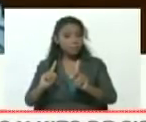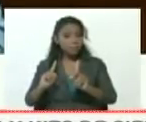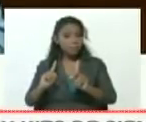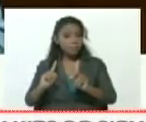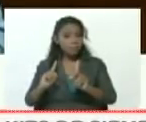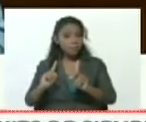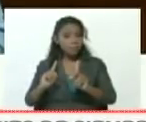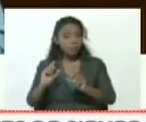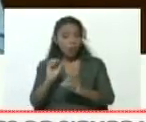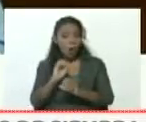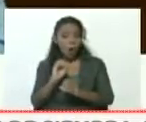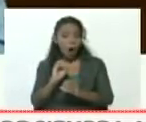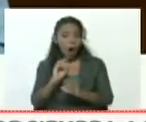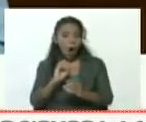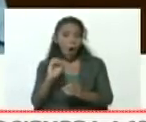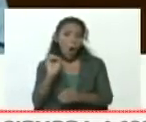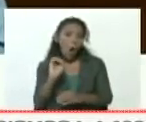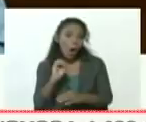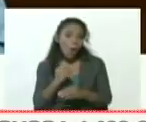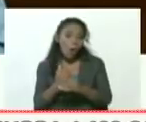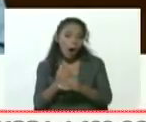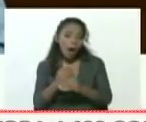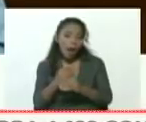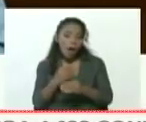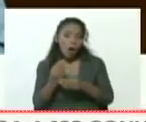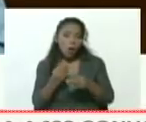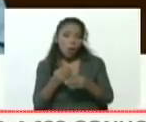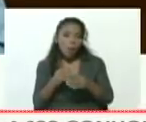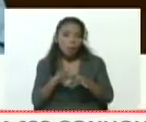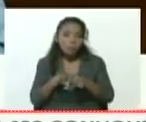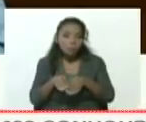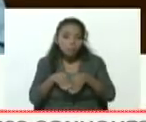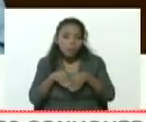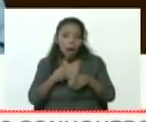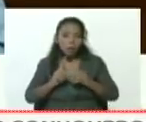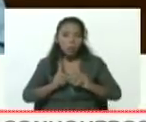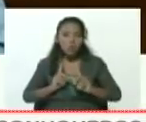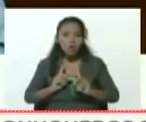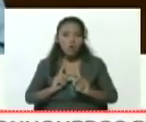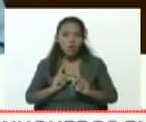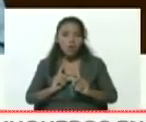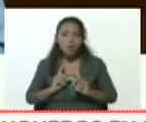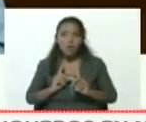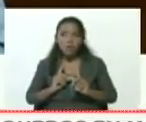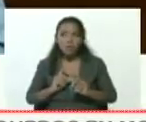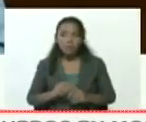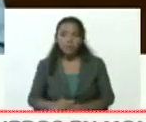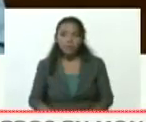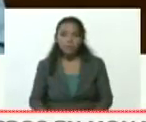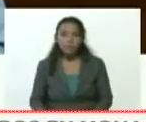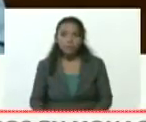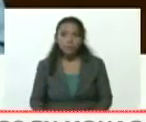abstención. ¿Cómo que se llamaba este señor Díaz?